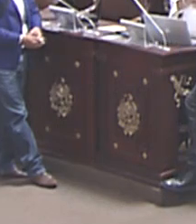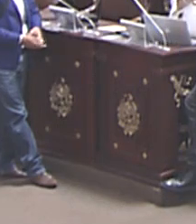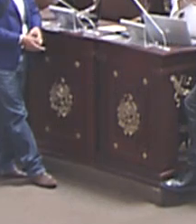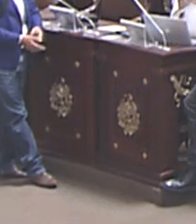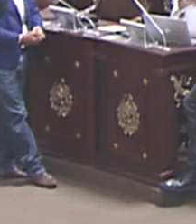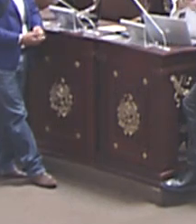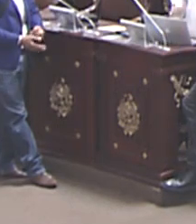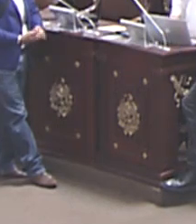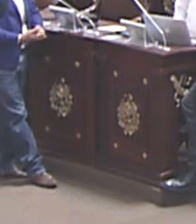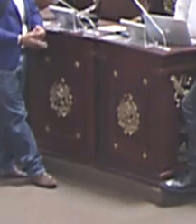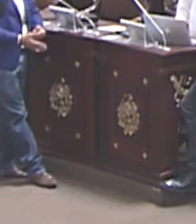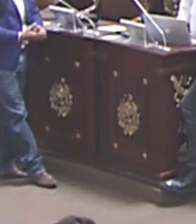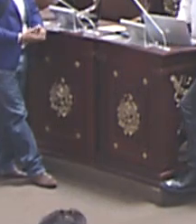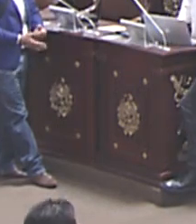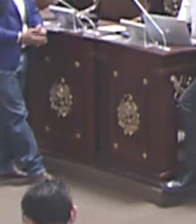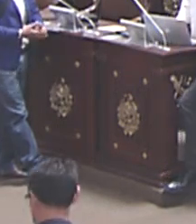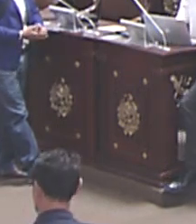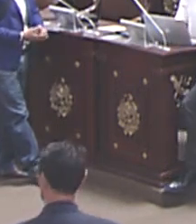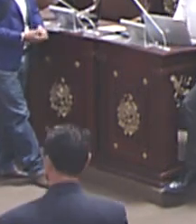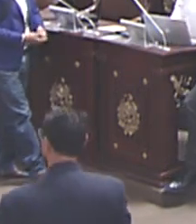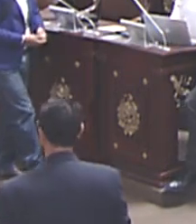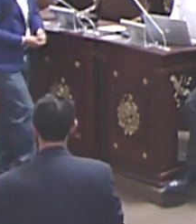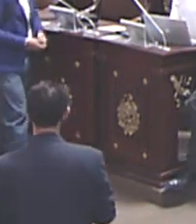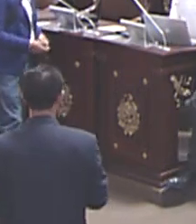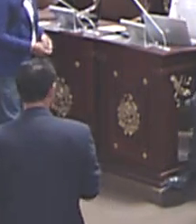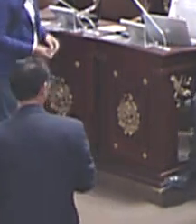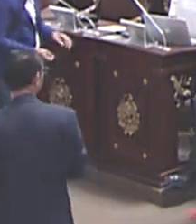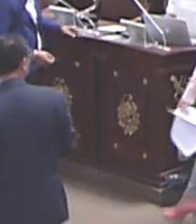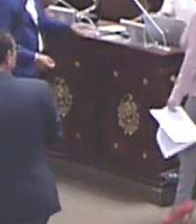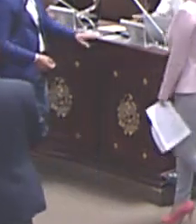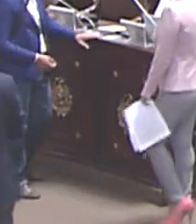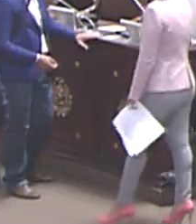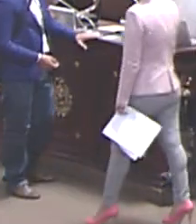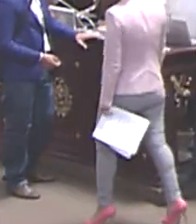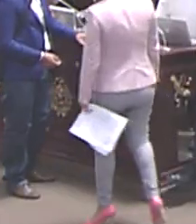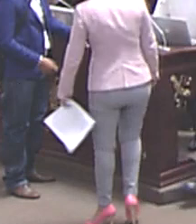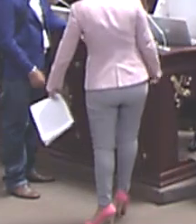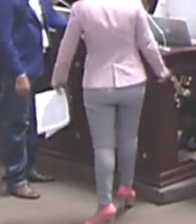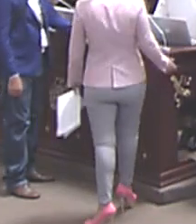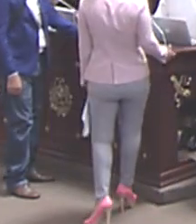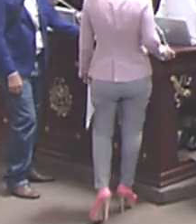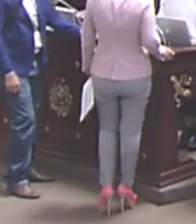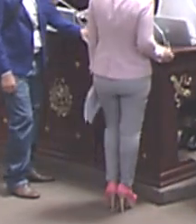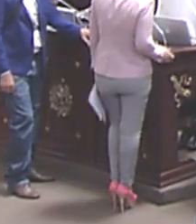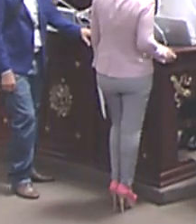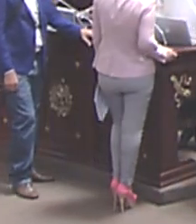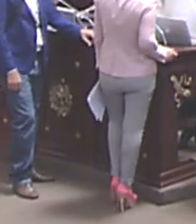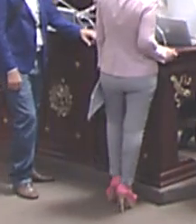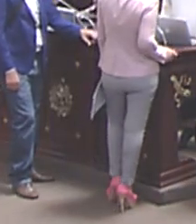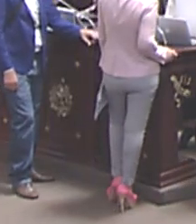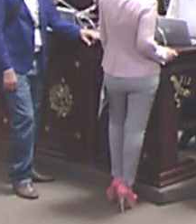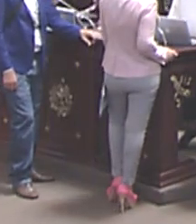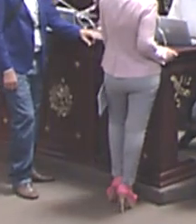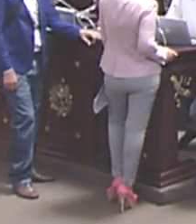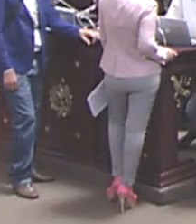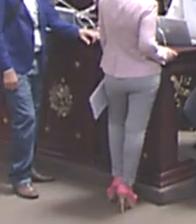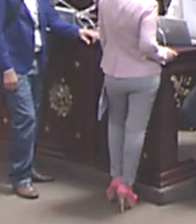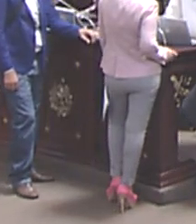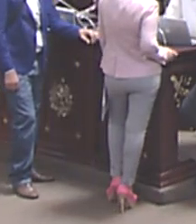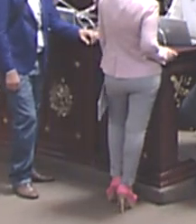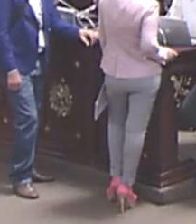El diputado José Manuel Vargas. En su ausencia, el diputado Temístocles Villanueva.